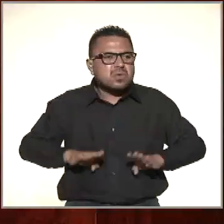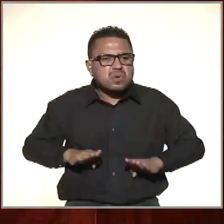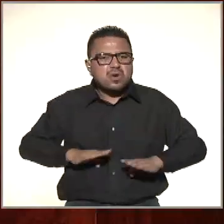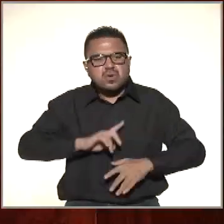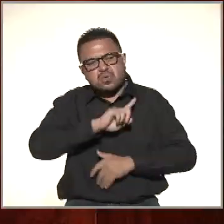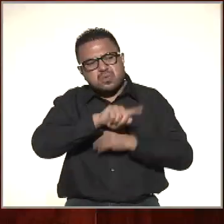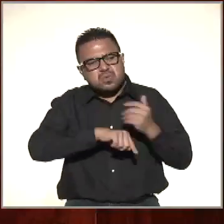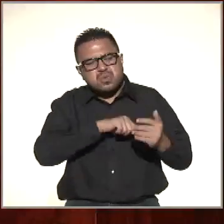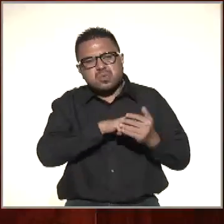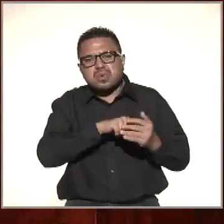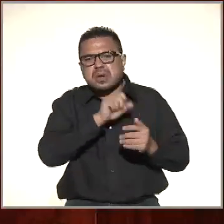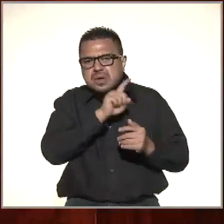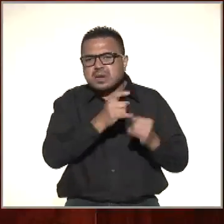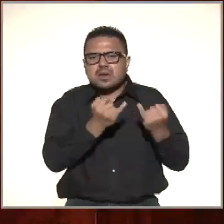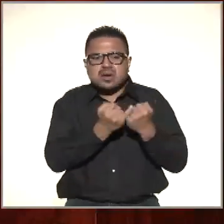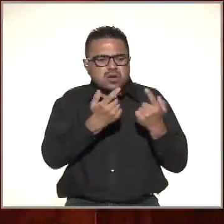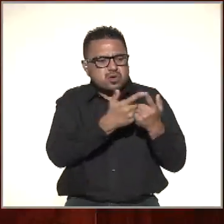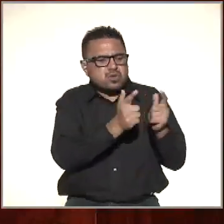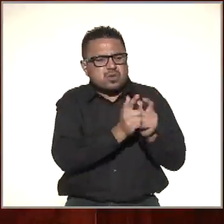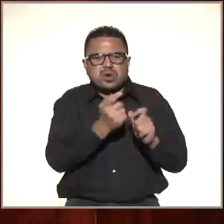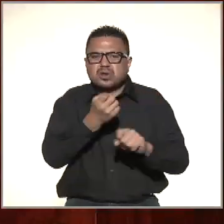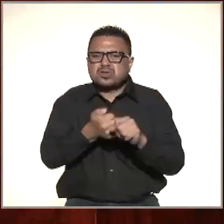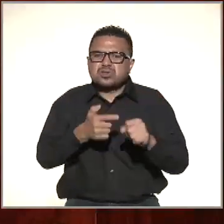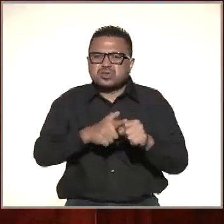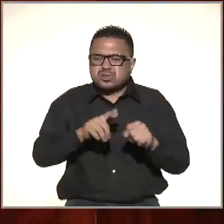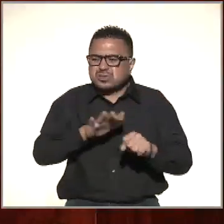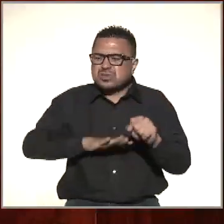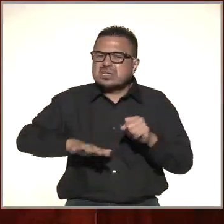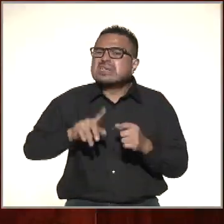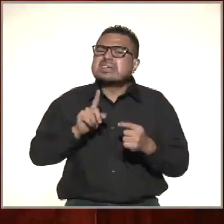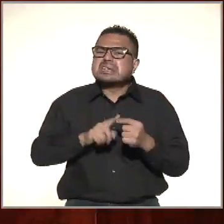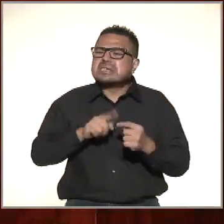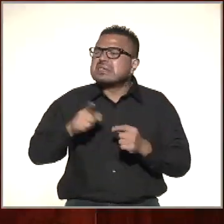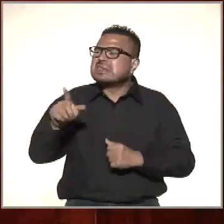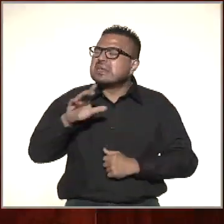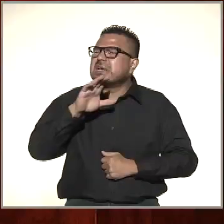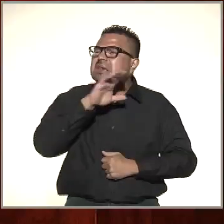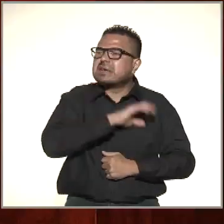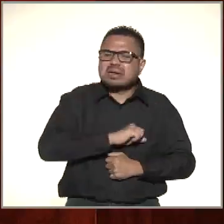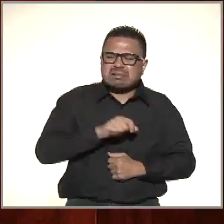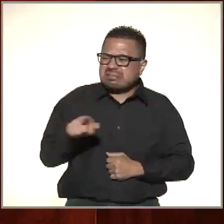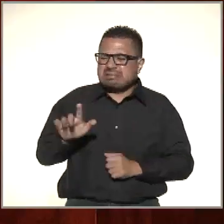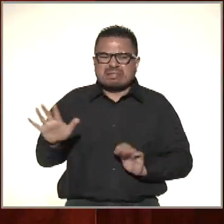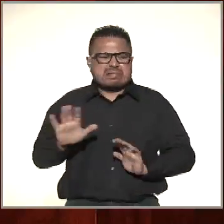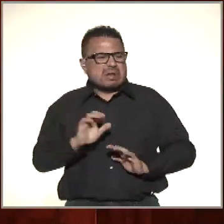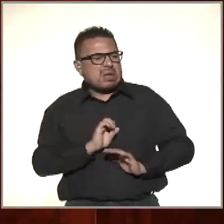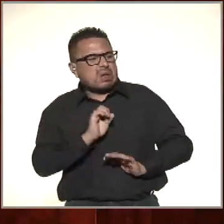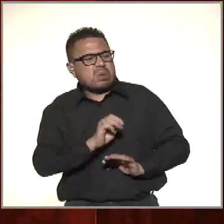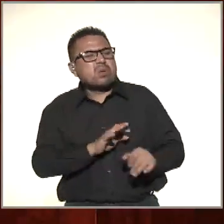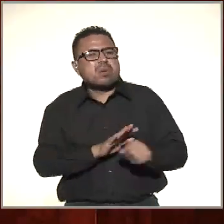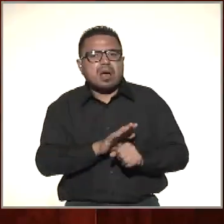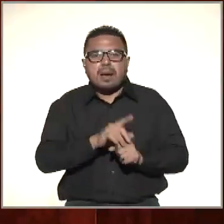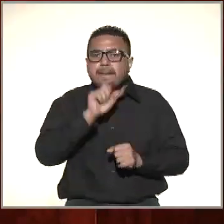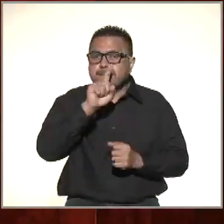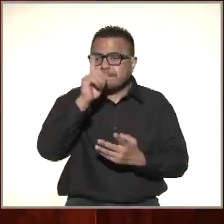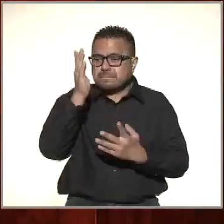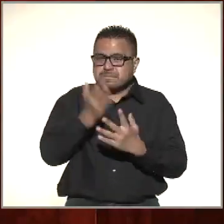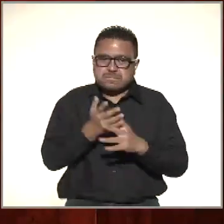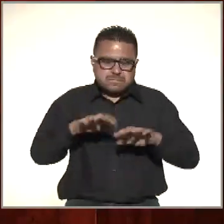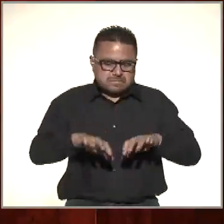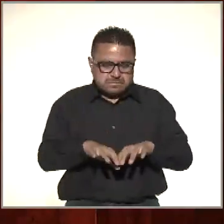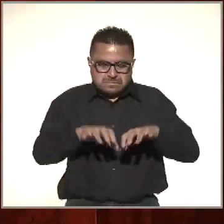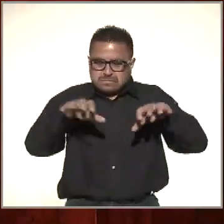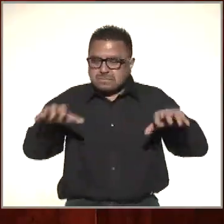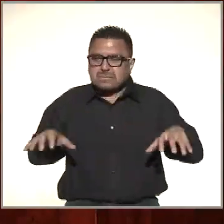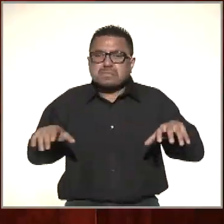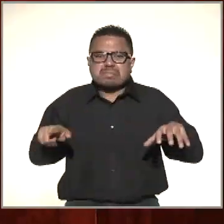algún lugar. Y en los grupos sociales, cuando hablas de a quién le vas o a quién no le vas, también divide y se vuelve